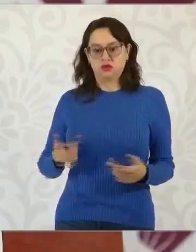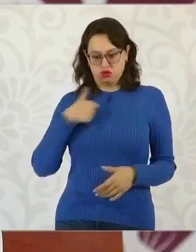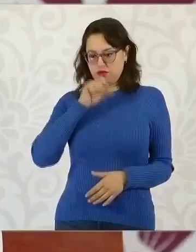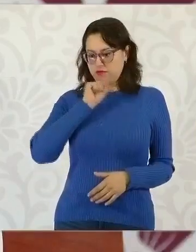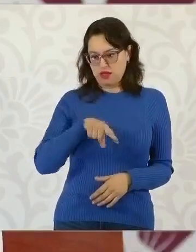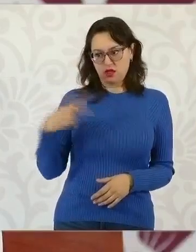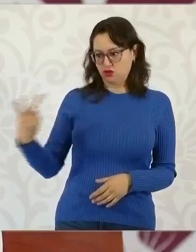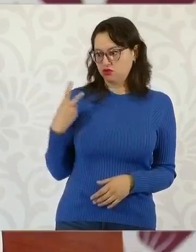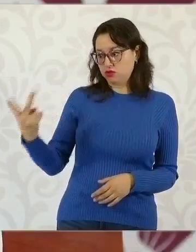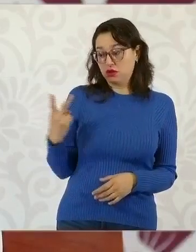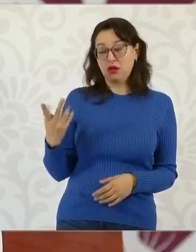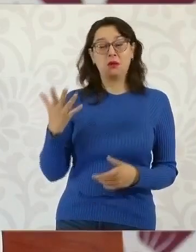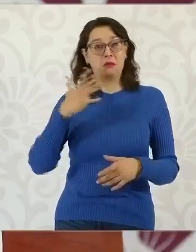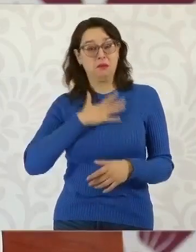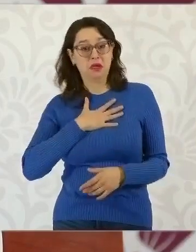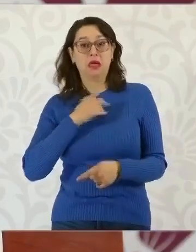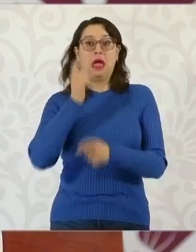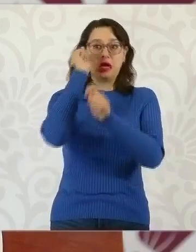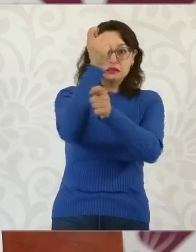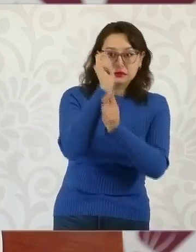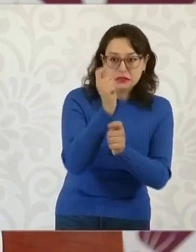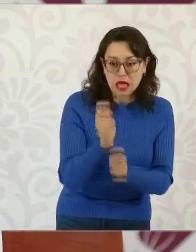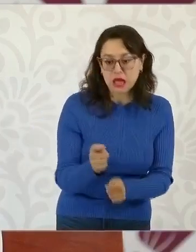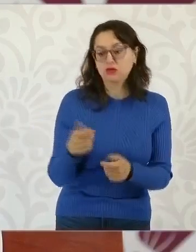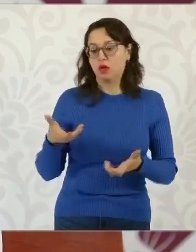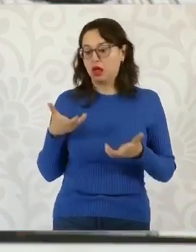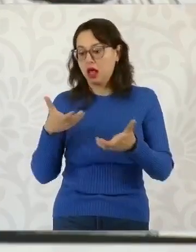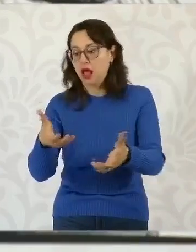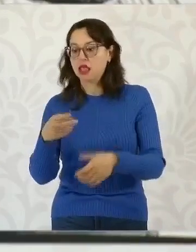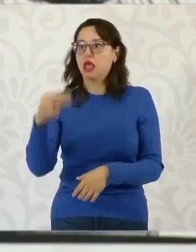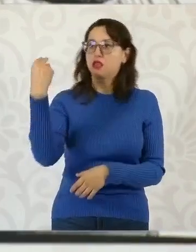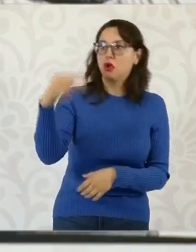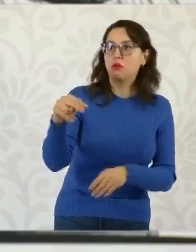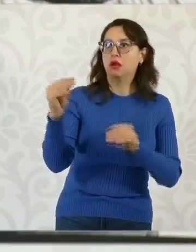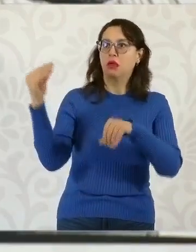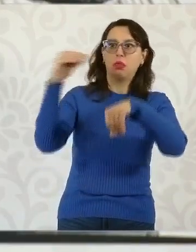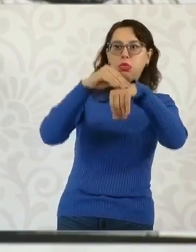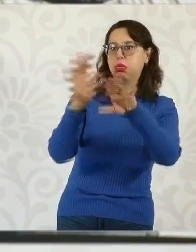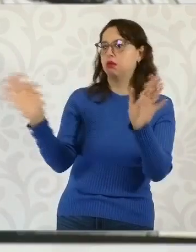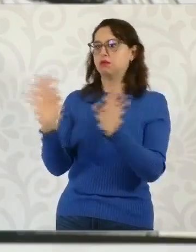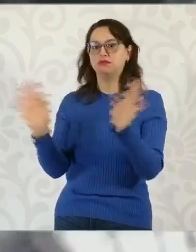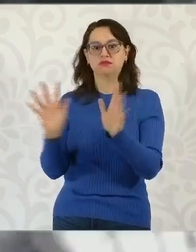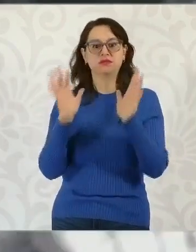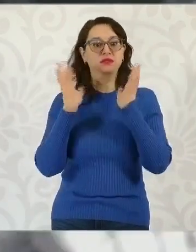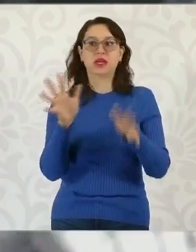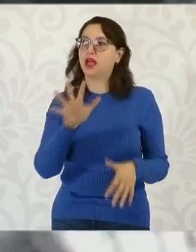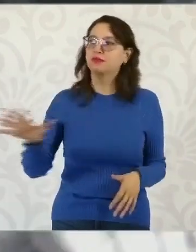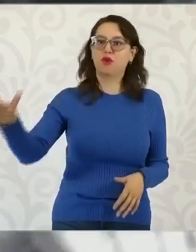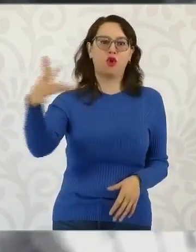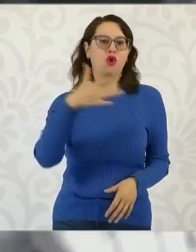mi nombre vaya a ningún lugar. Y yo dije: no hace falta, ya está en el corazón del pueblo.